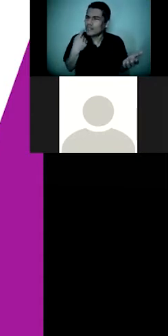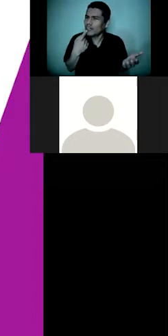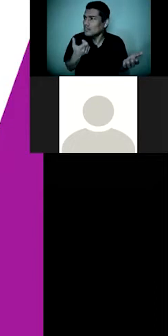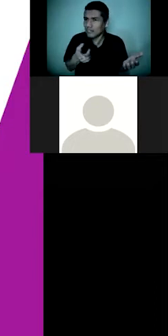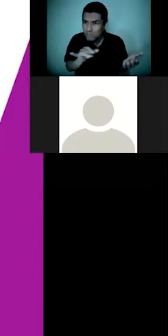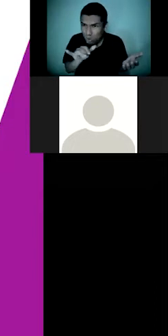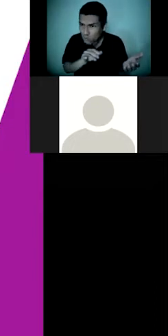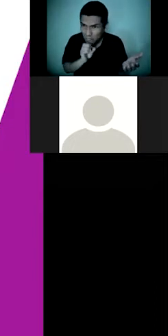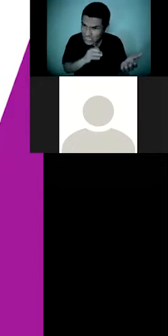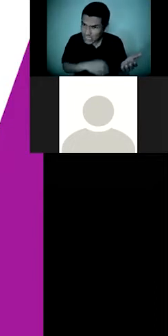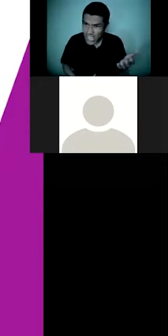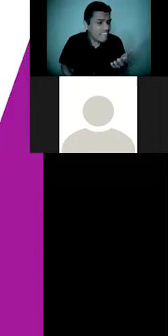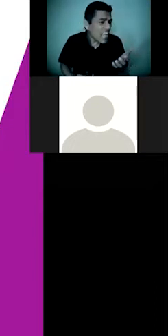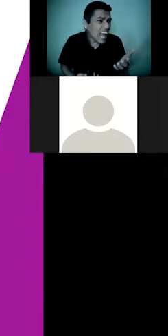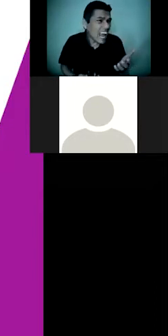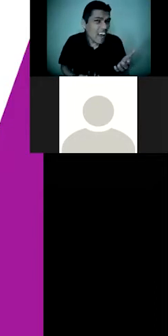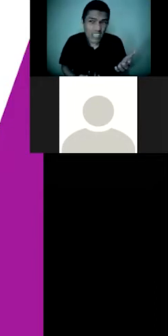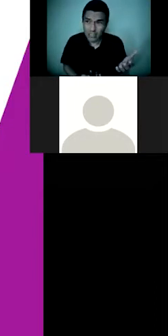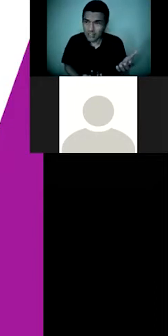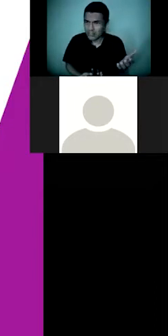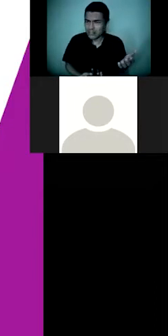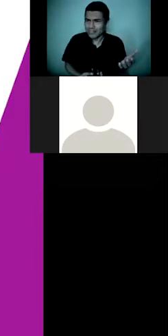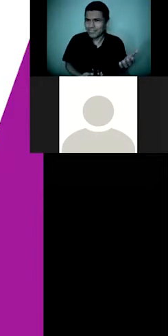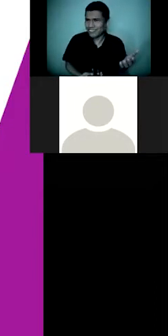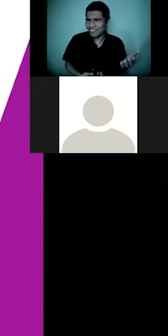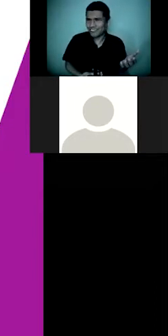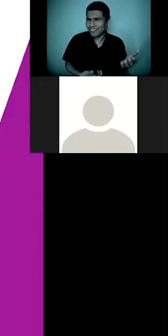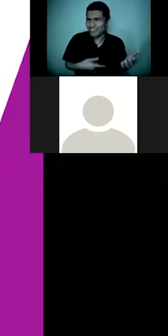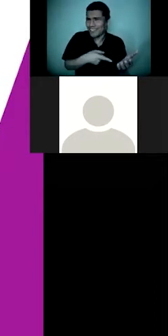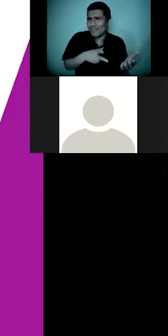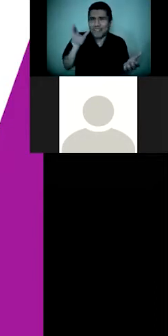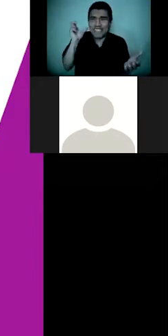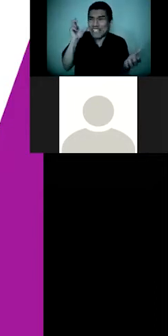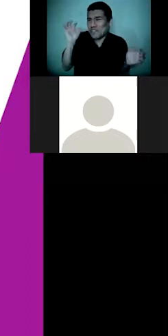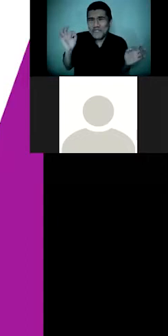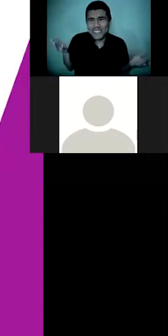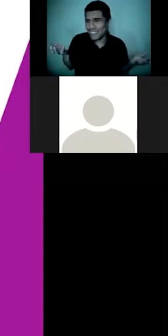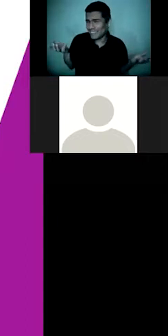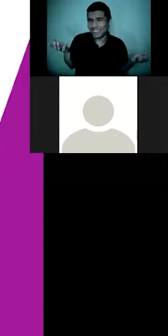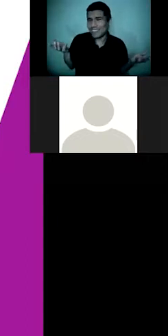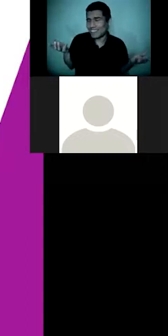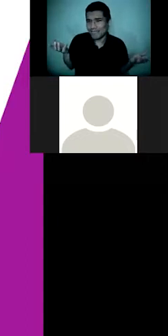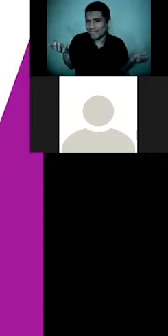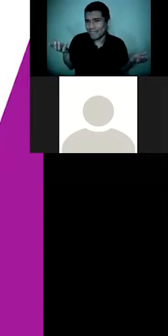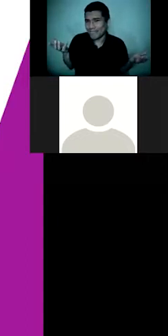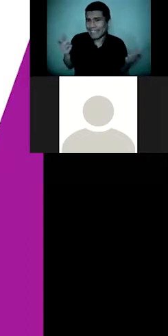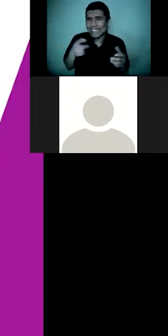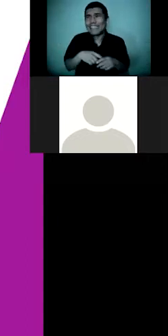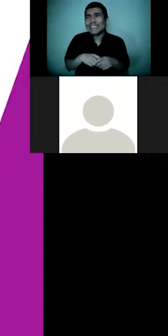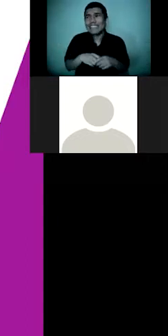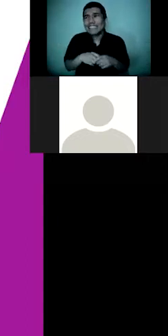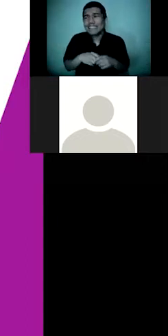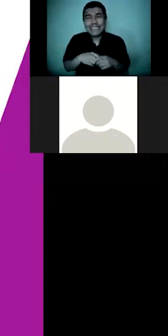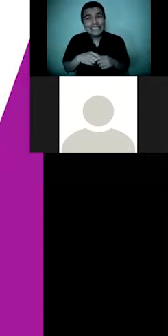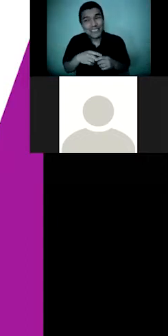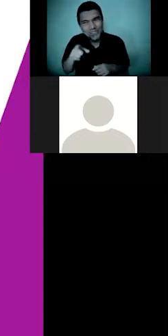pasa? ¿Quién le va a hablar? ¿Igual le vas a hablar oralmente? No, no, porque no escucha nada el